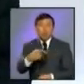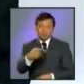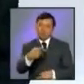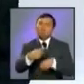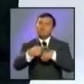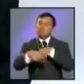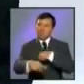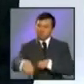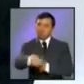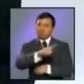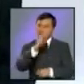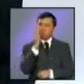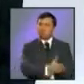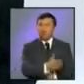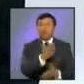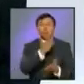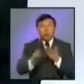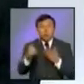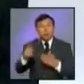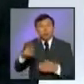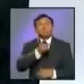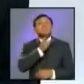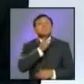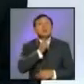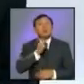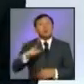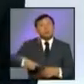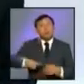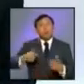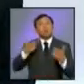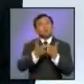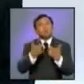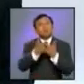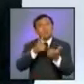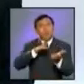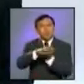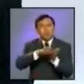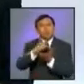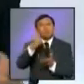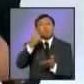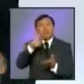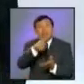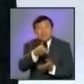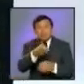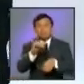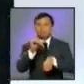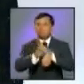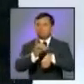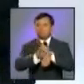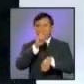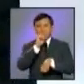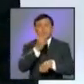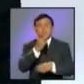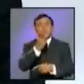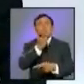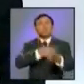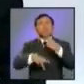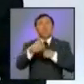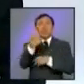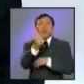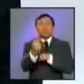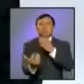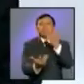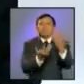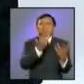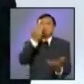bueno continuamos en esta segunda parte qué tal a todos seguía estaba hablando